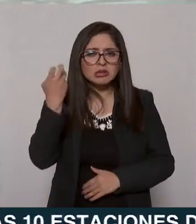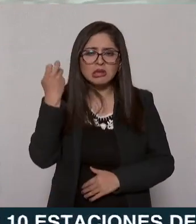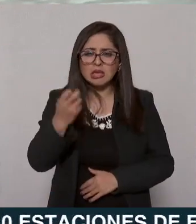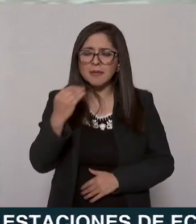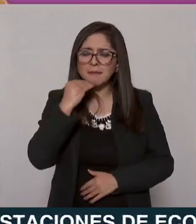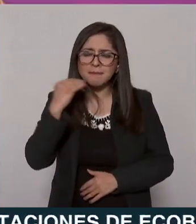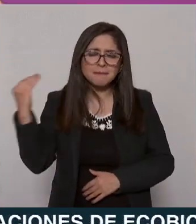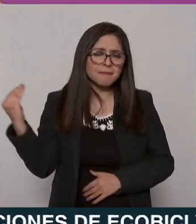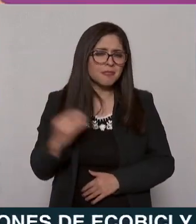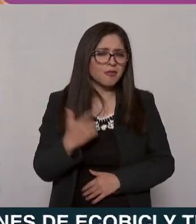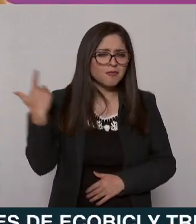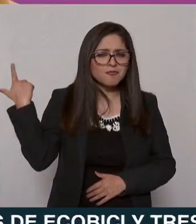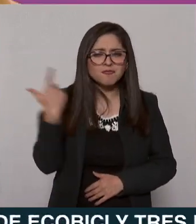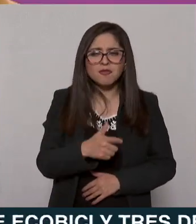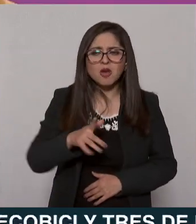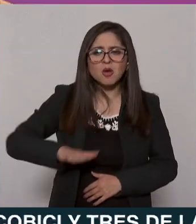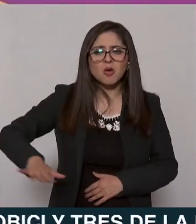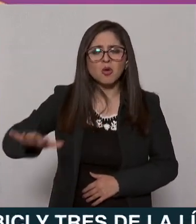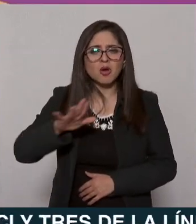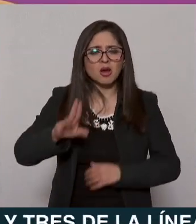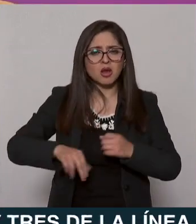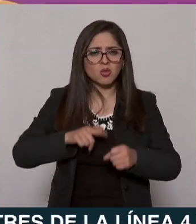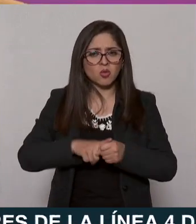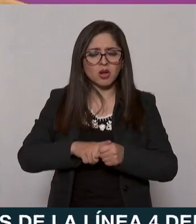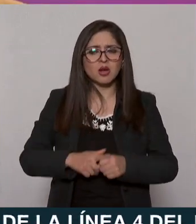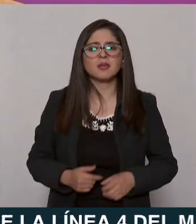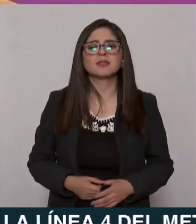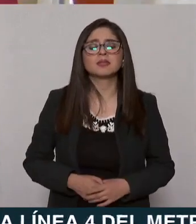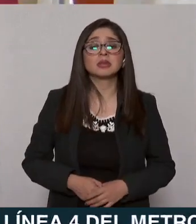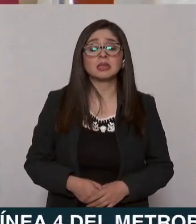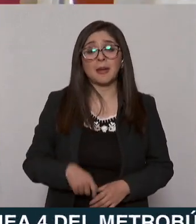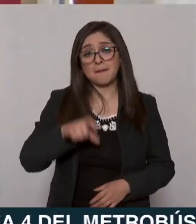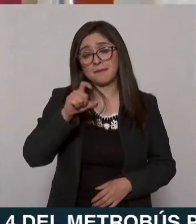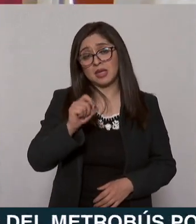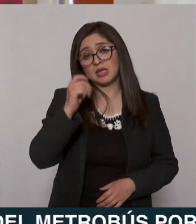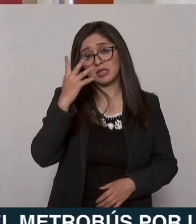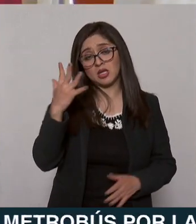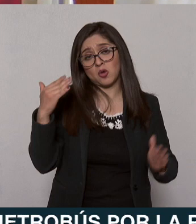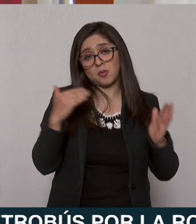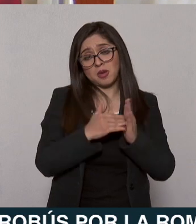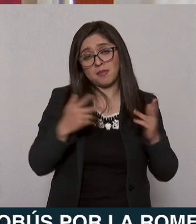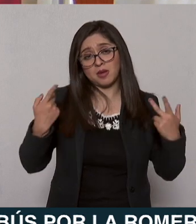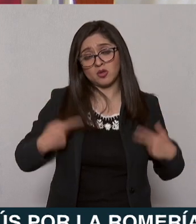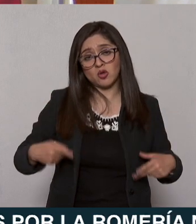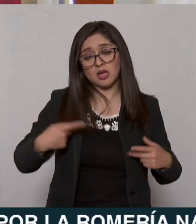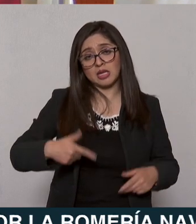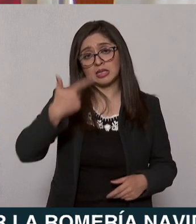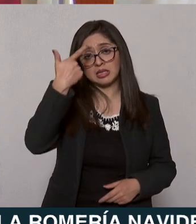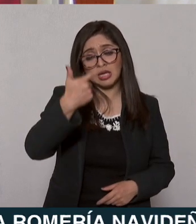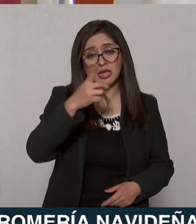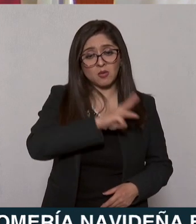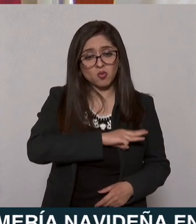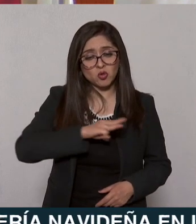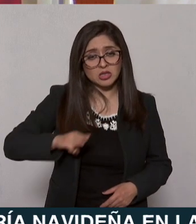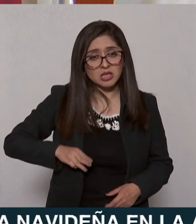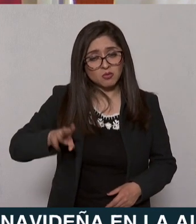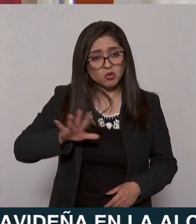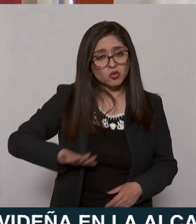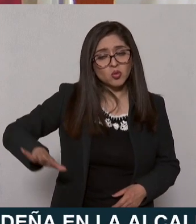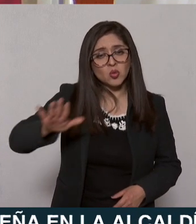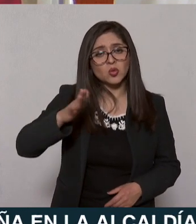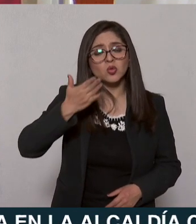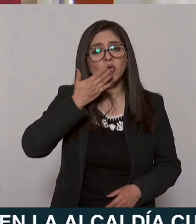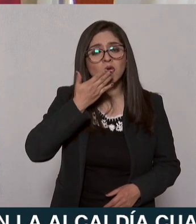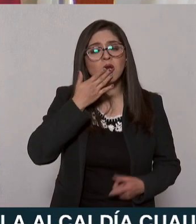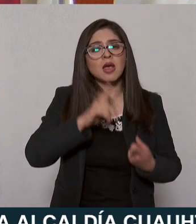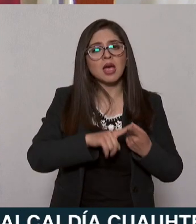en la minería. Impactaron a unos 25,000 habitantes de 7 municipios de Sonora: